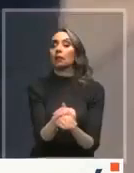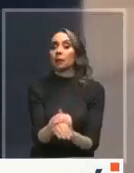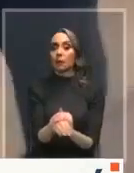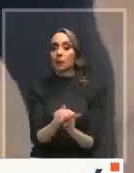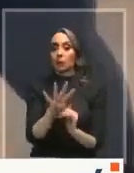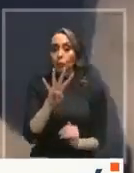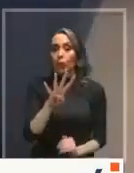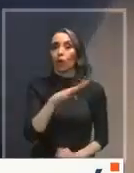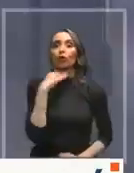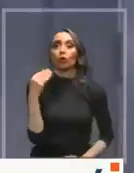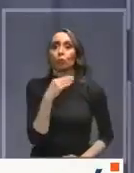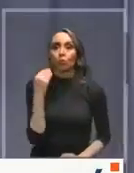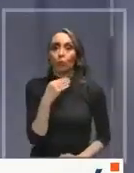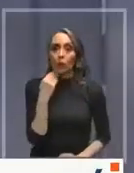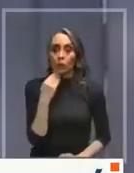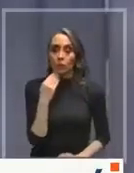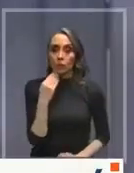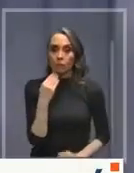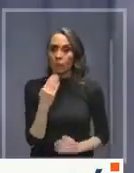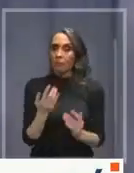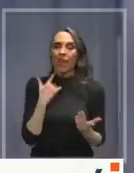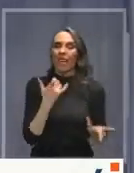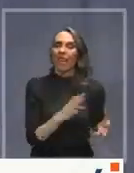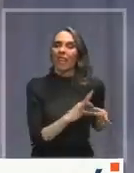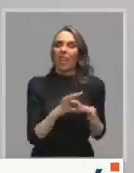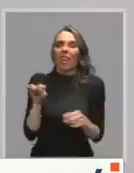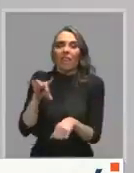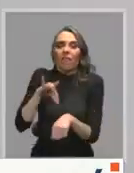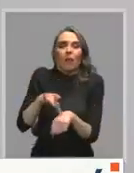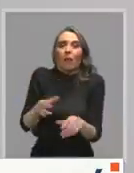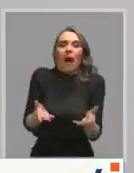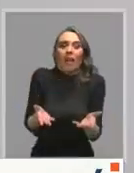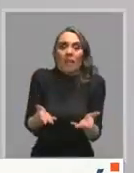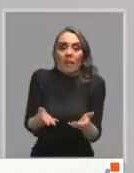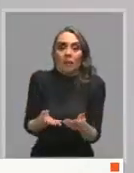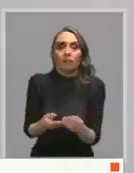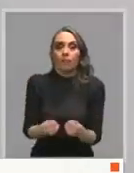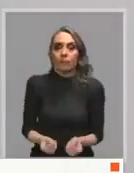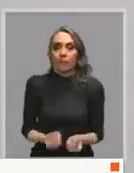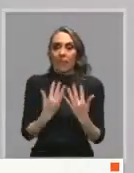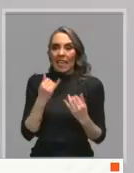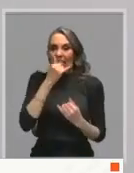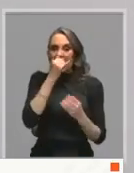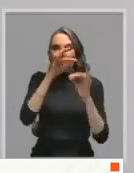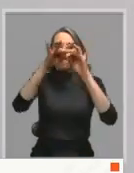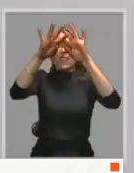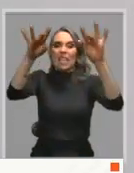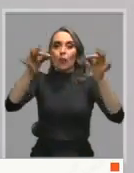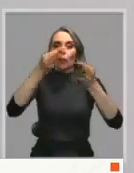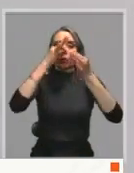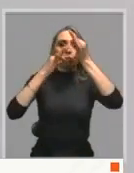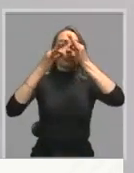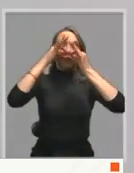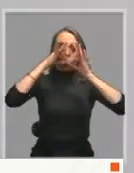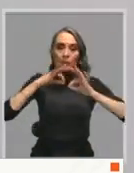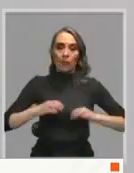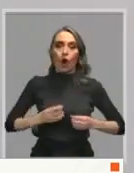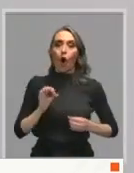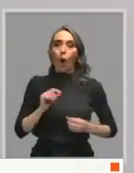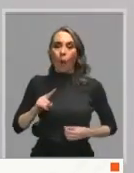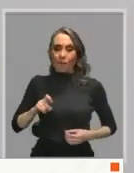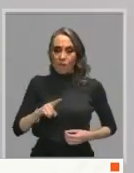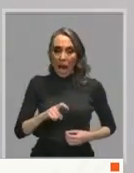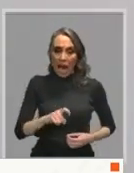menos 4 fallecidos. Pero, ¿en qué consiste? Alguna infección viral, una infección